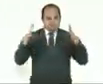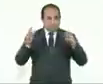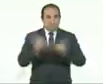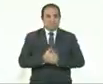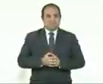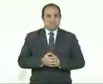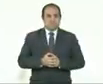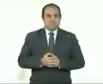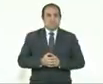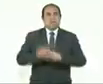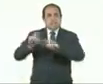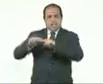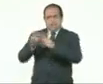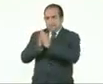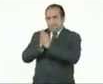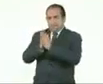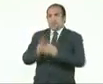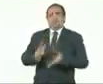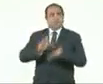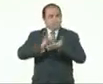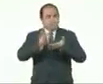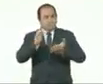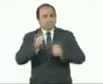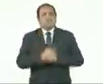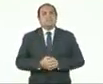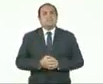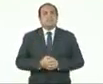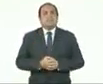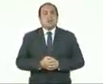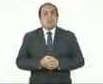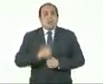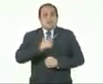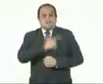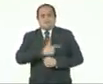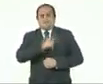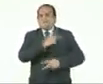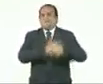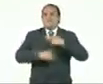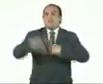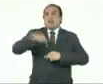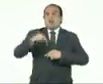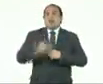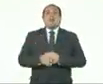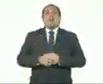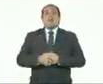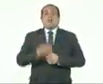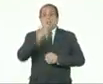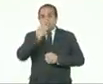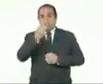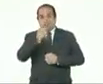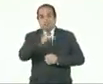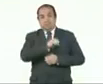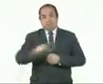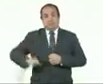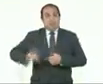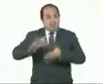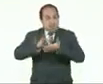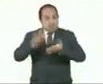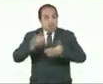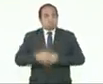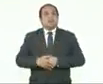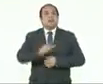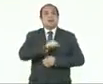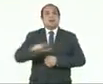Siéntense, por favor. Muchas gracias. Me da mucho gusto estar aquí en Coyoacán. Muchas gracias